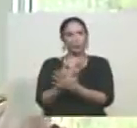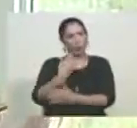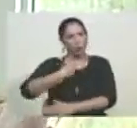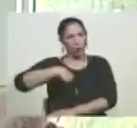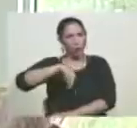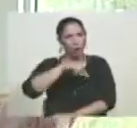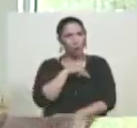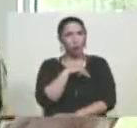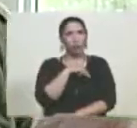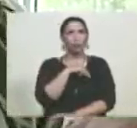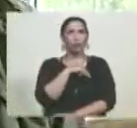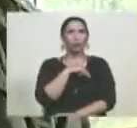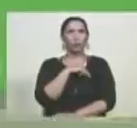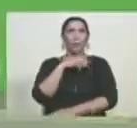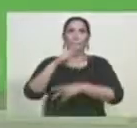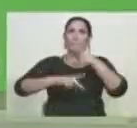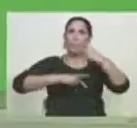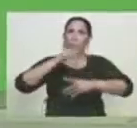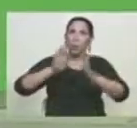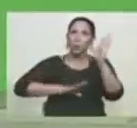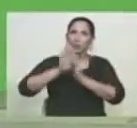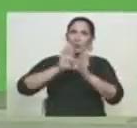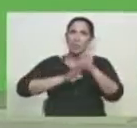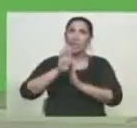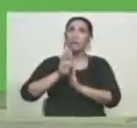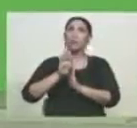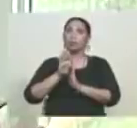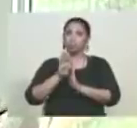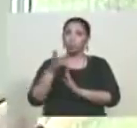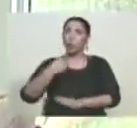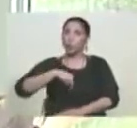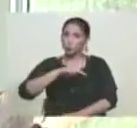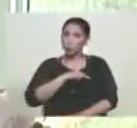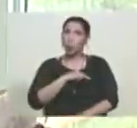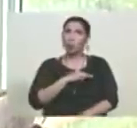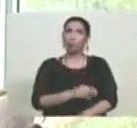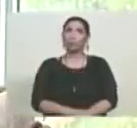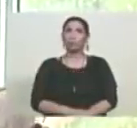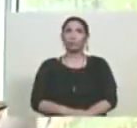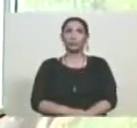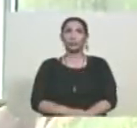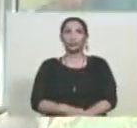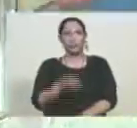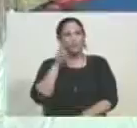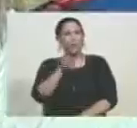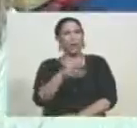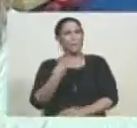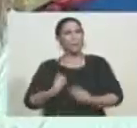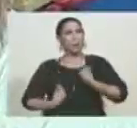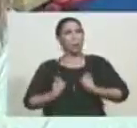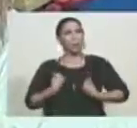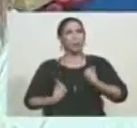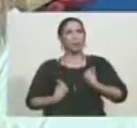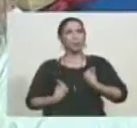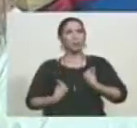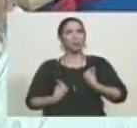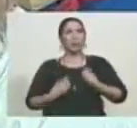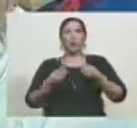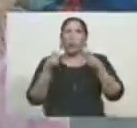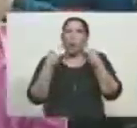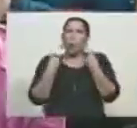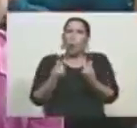Nosotros somos los que producimos eso. Y entonces uno ve con preocupación cómo se